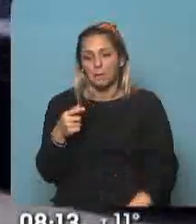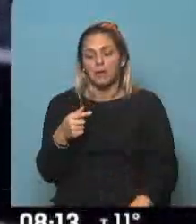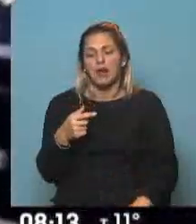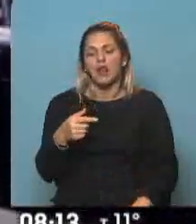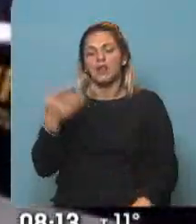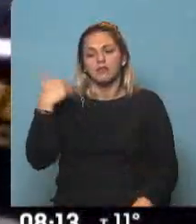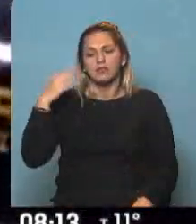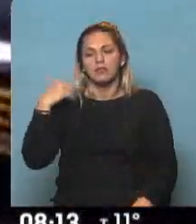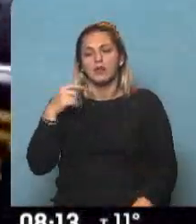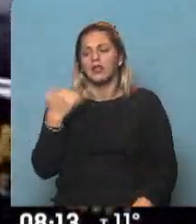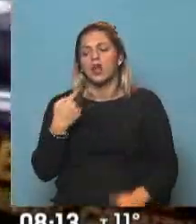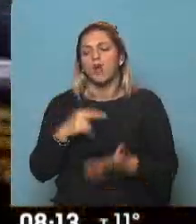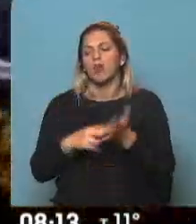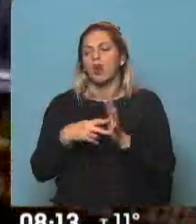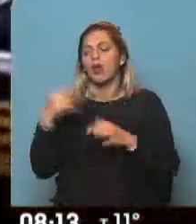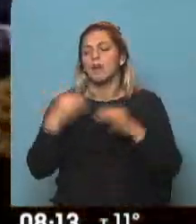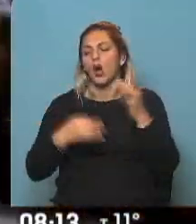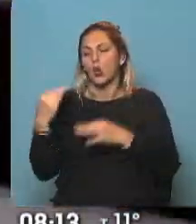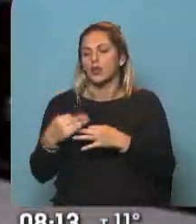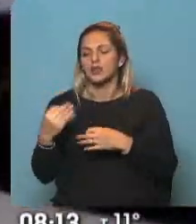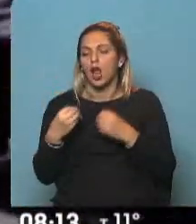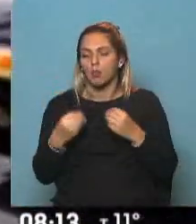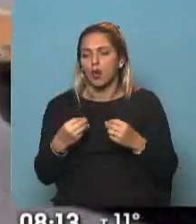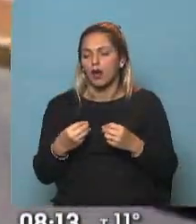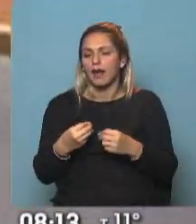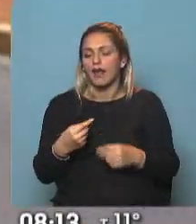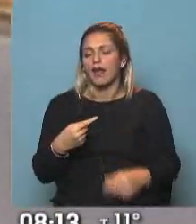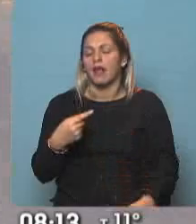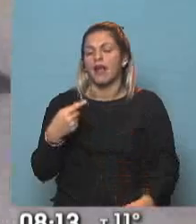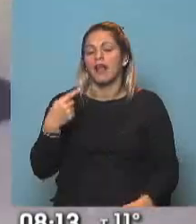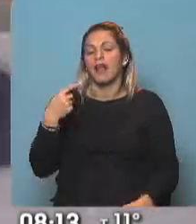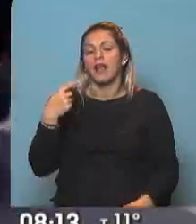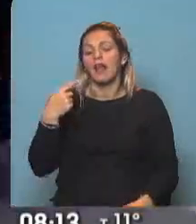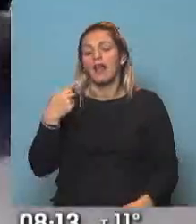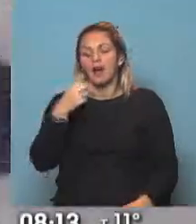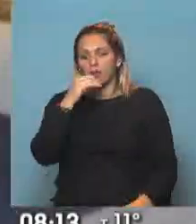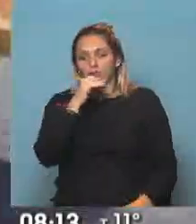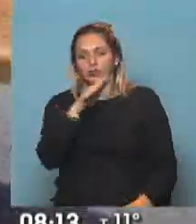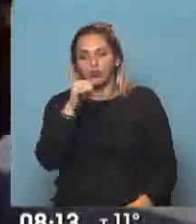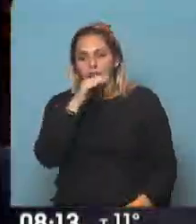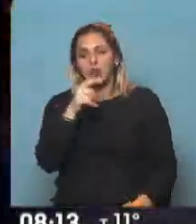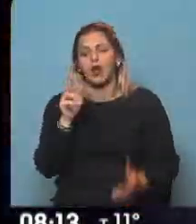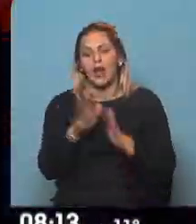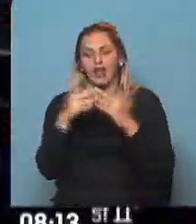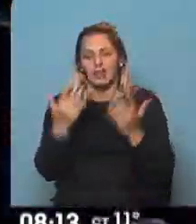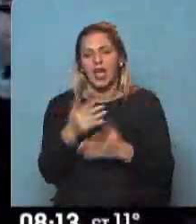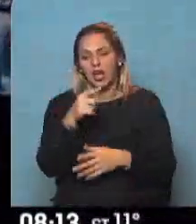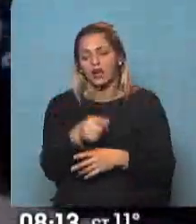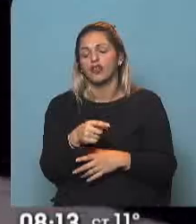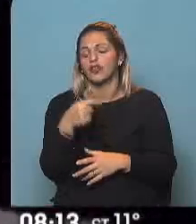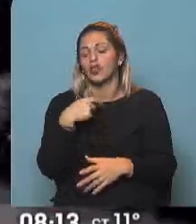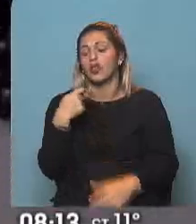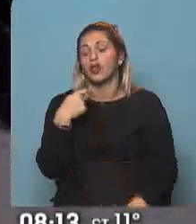tenido un problema judicial, había perdido una demanda por difamación con este diario y mató